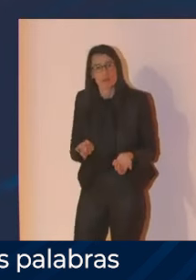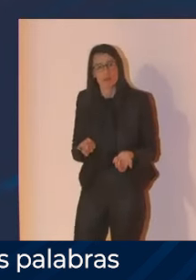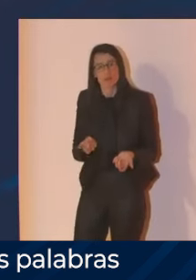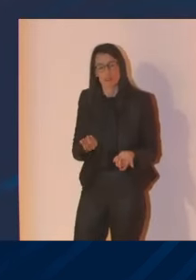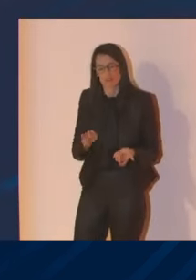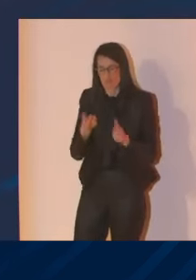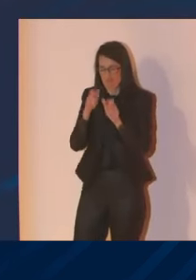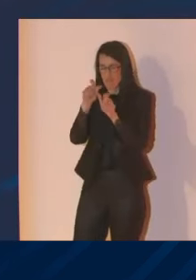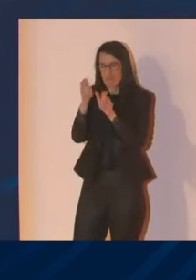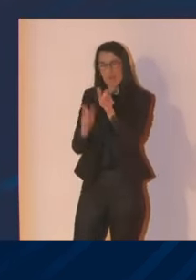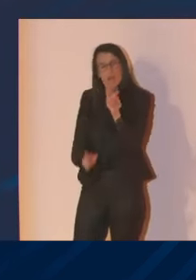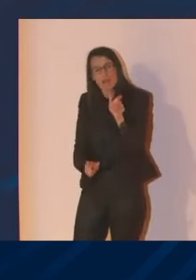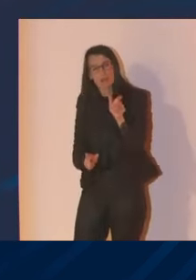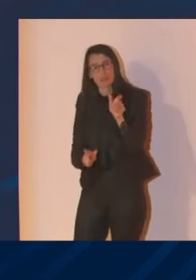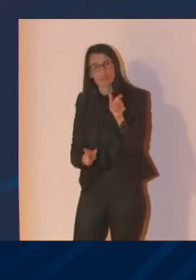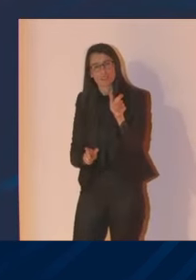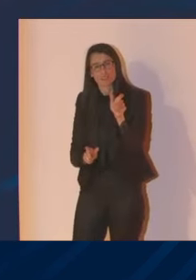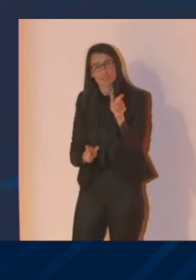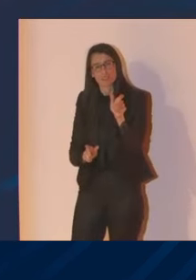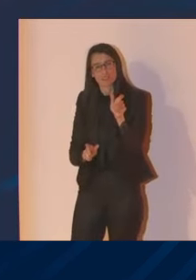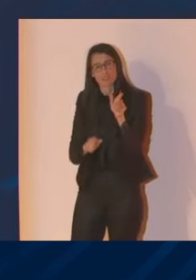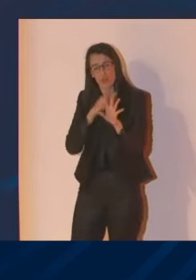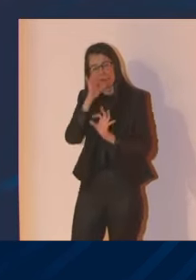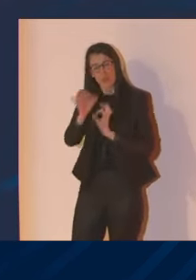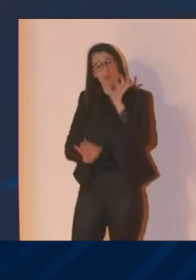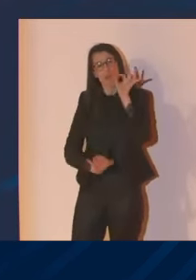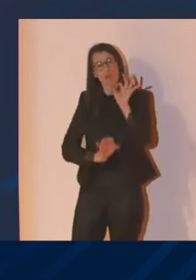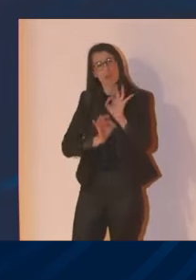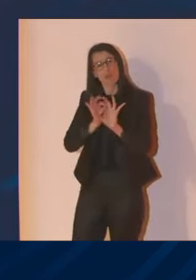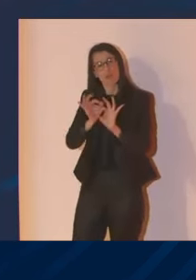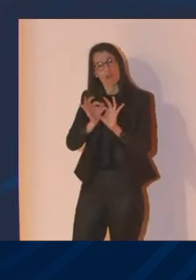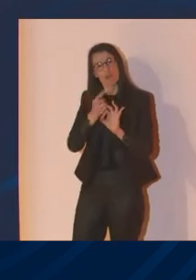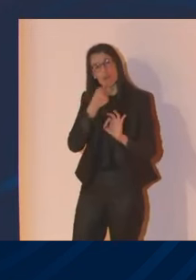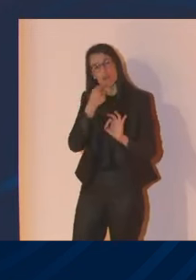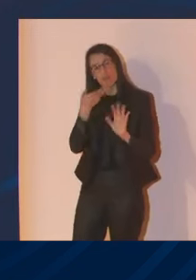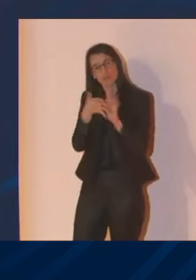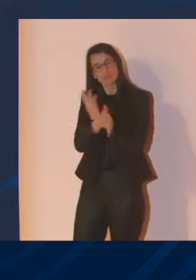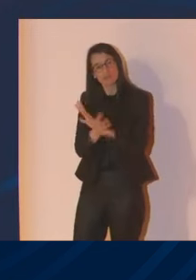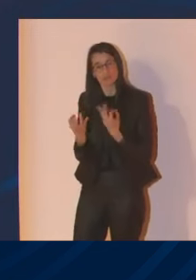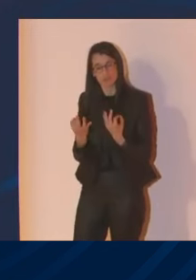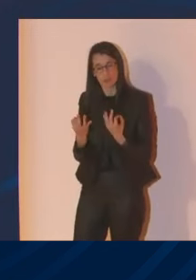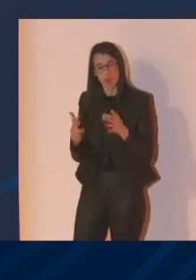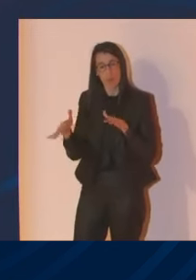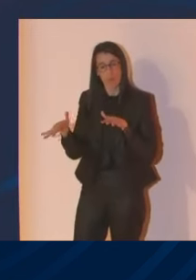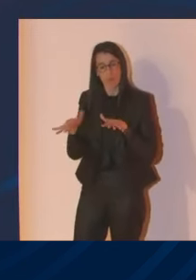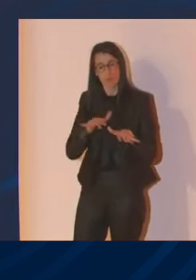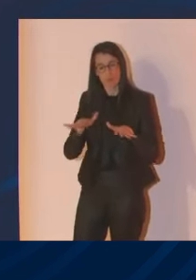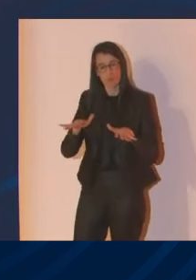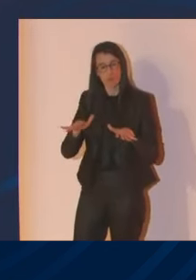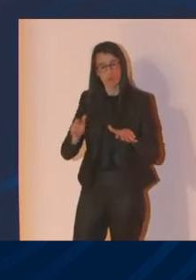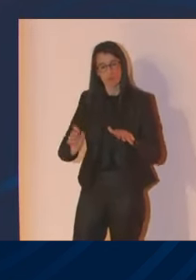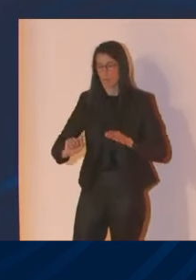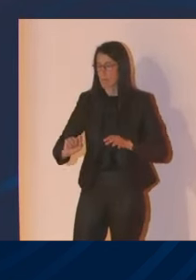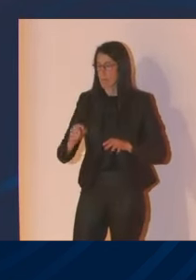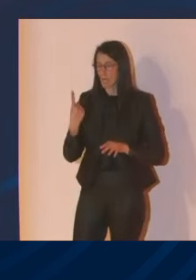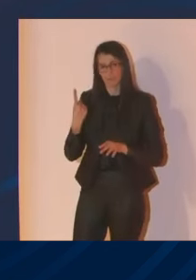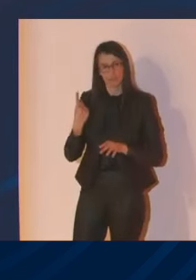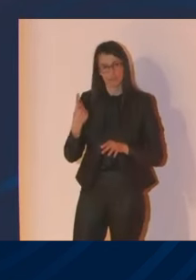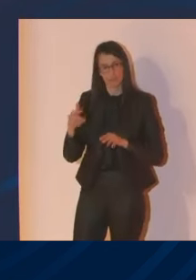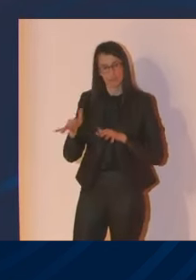palabras con las que esta organización se define. El mayor movimiento